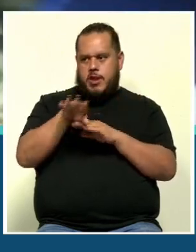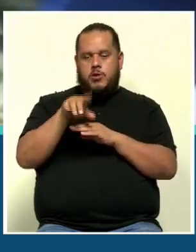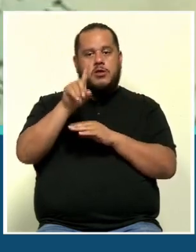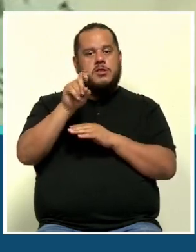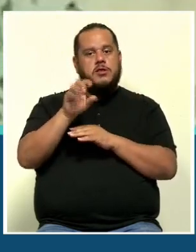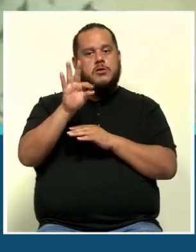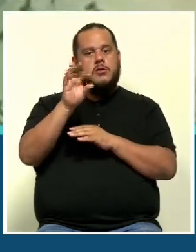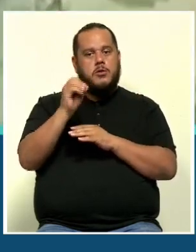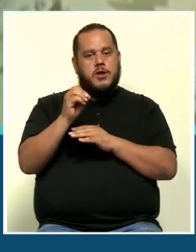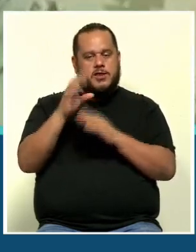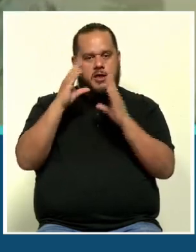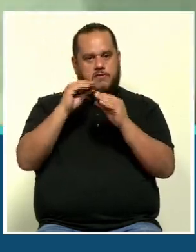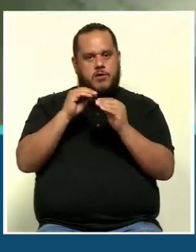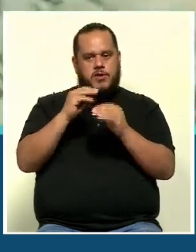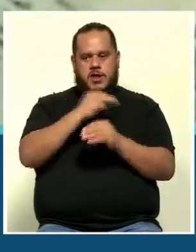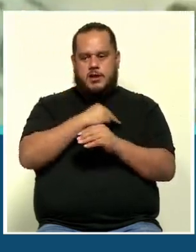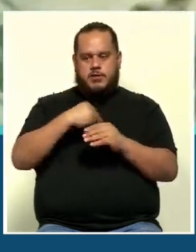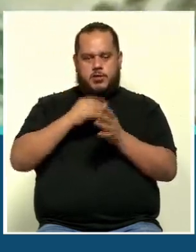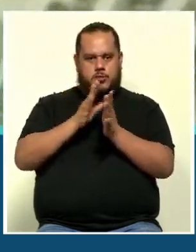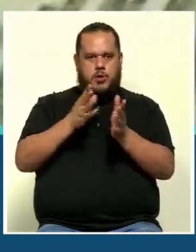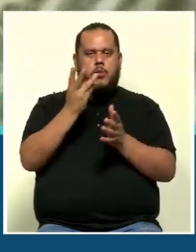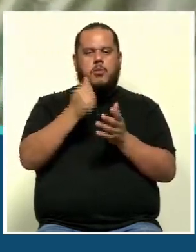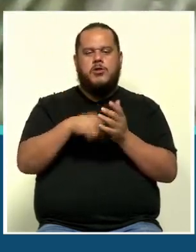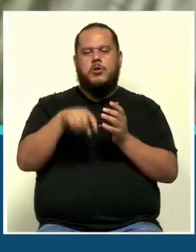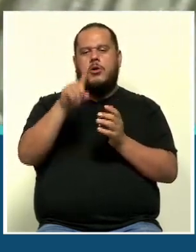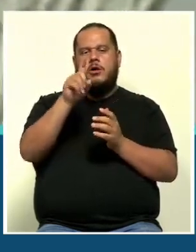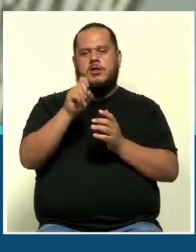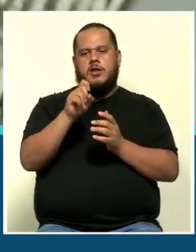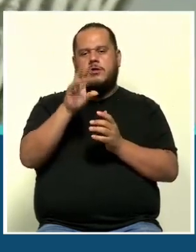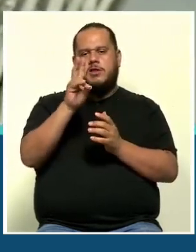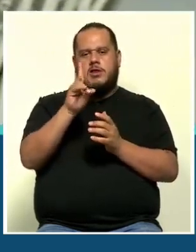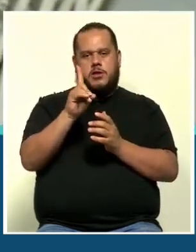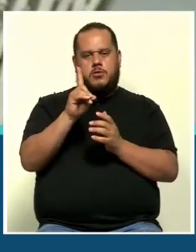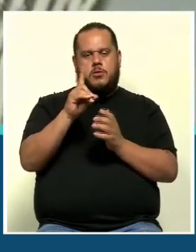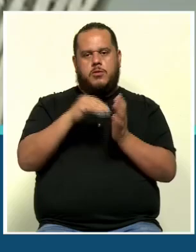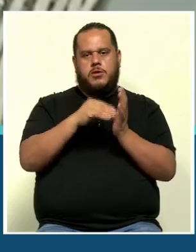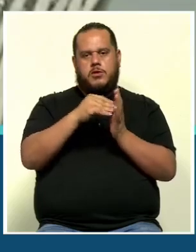Ministerio Público por un monto de $171 millones.